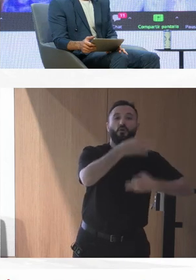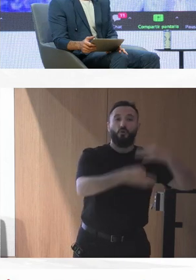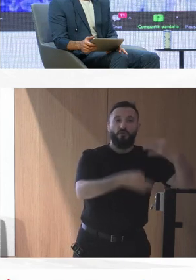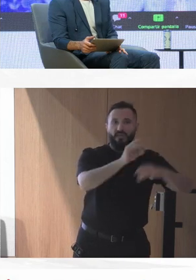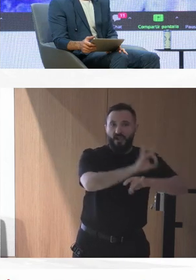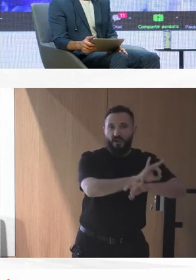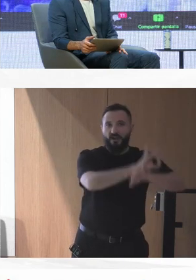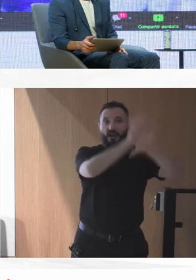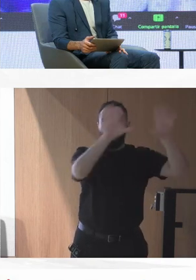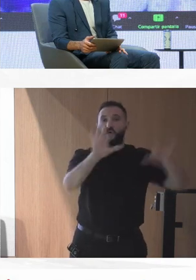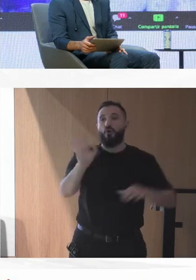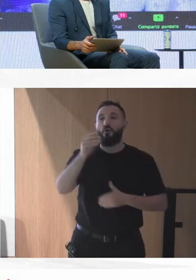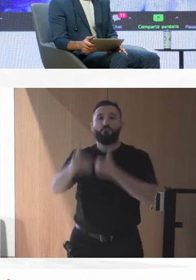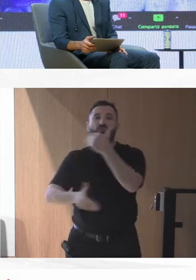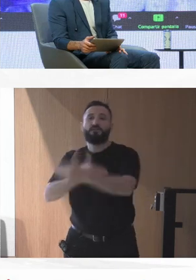claro o no.